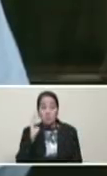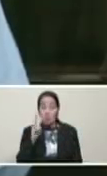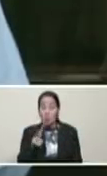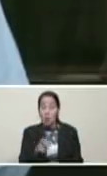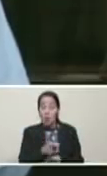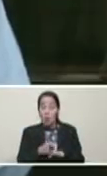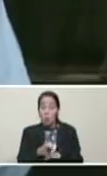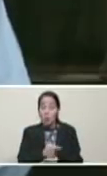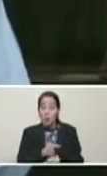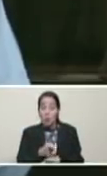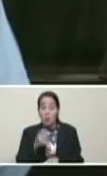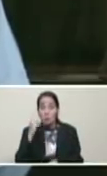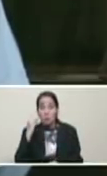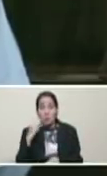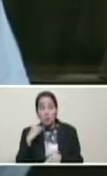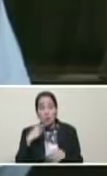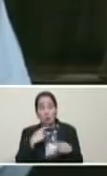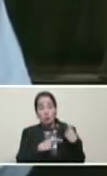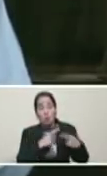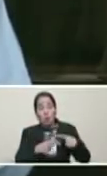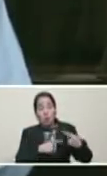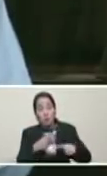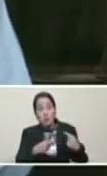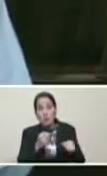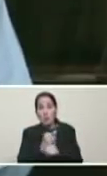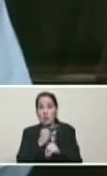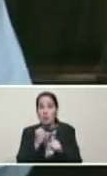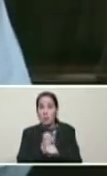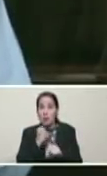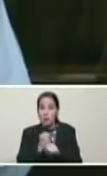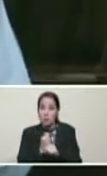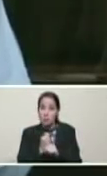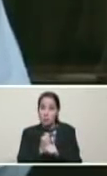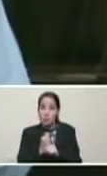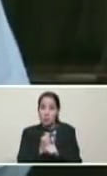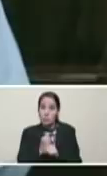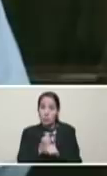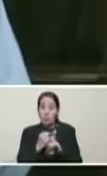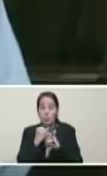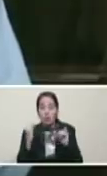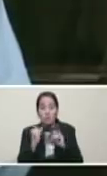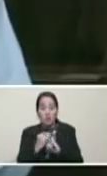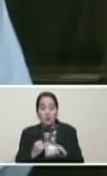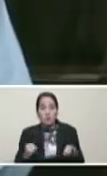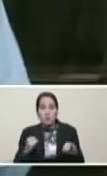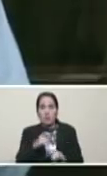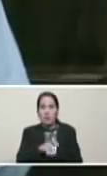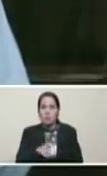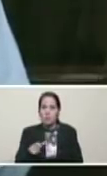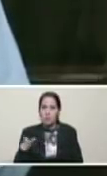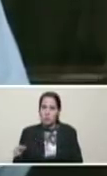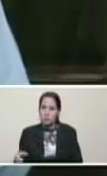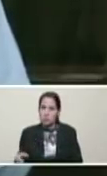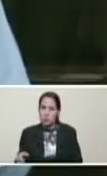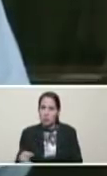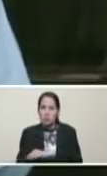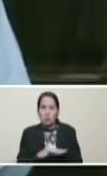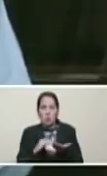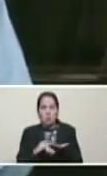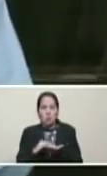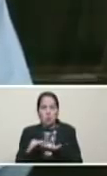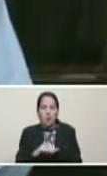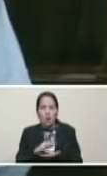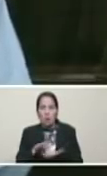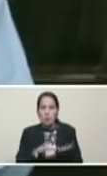todos los días incansables trabajando por la felicidad de la gente por las soluciones a los